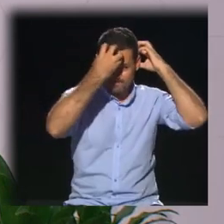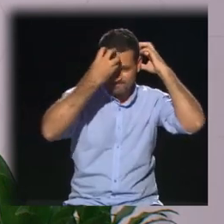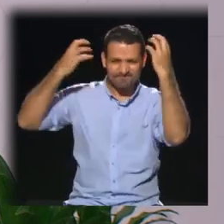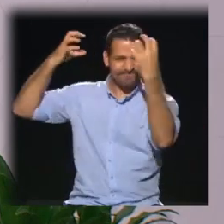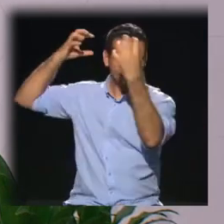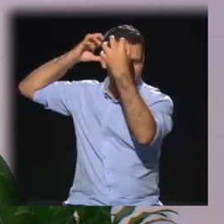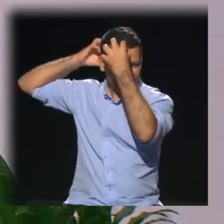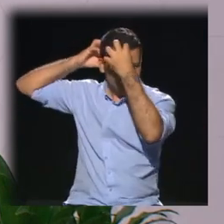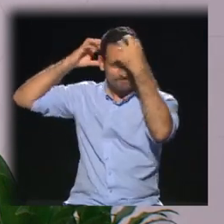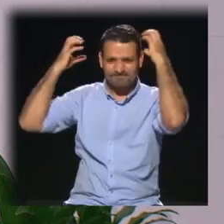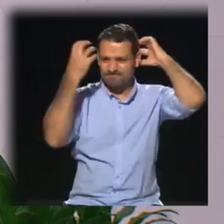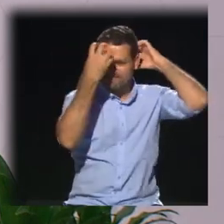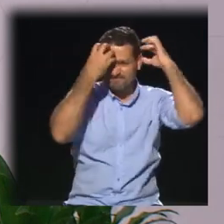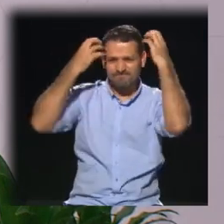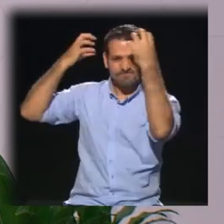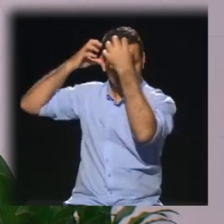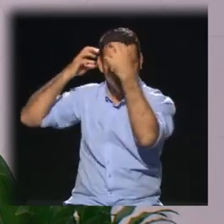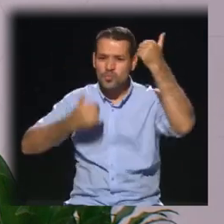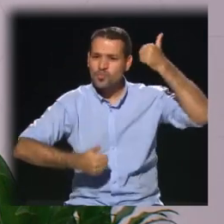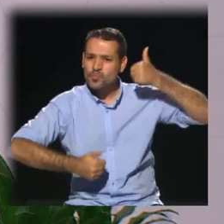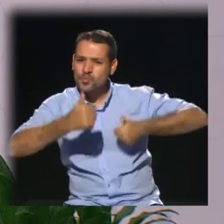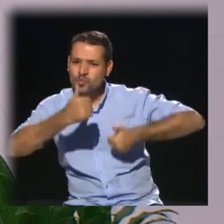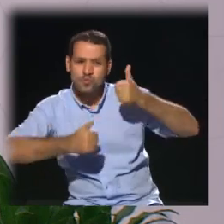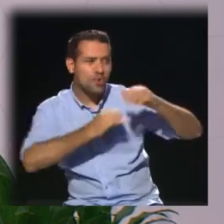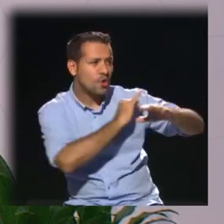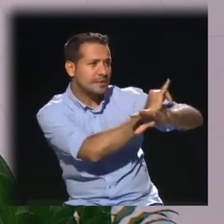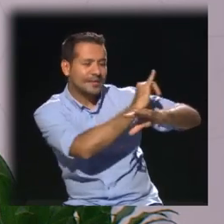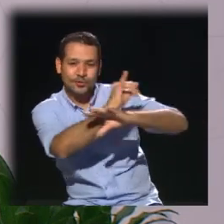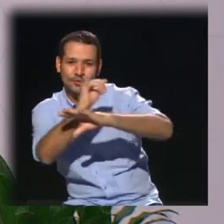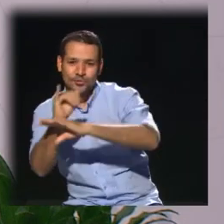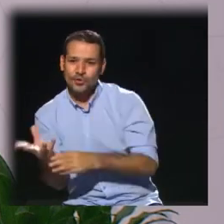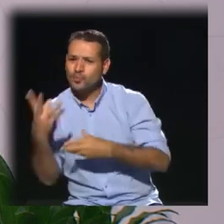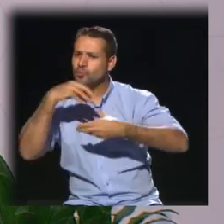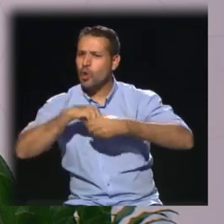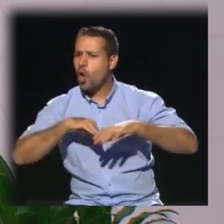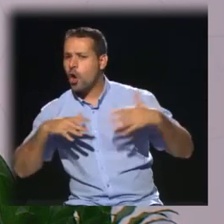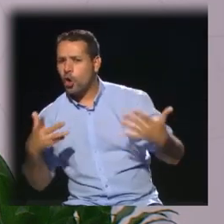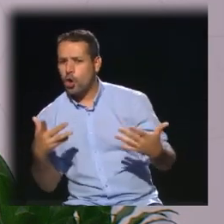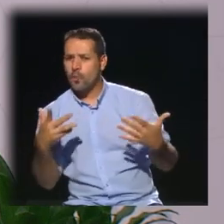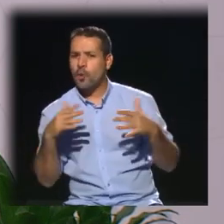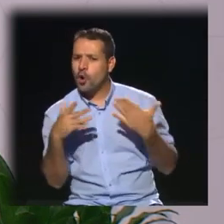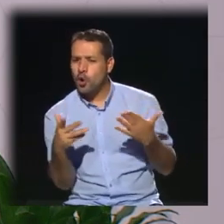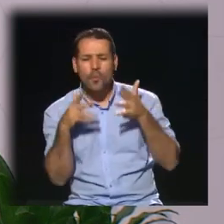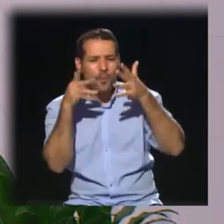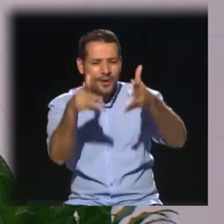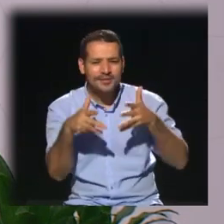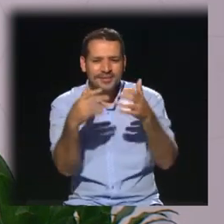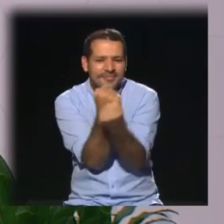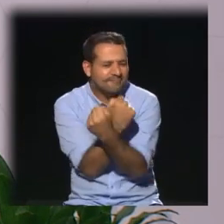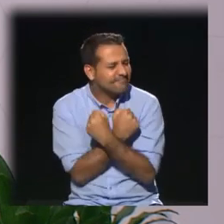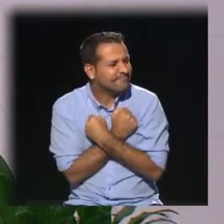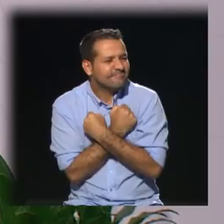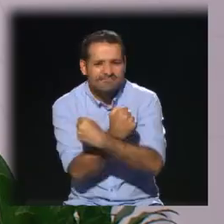qué debemos desaprender hoy en las instituciones educativas y cómo podemos educar a través del afecto en este momento.